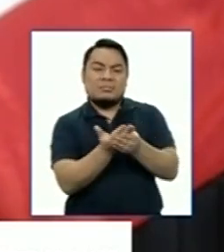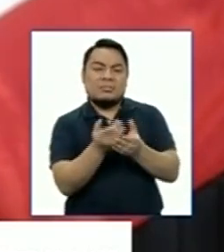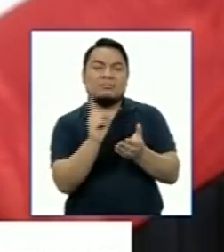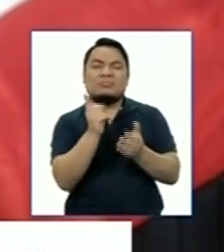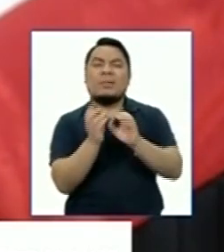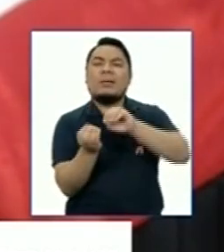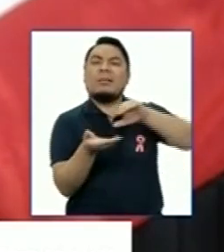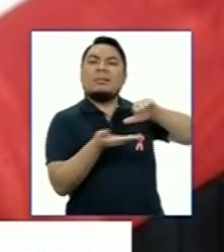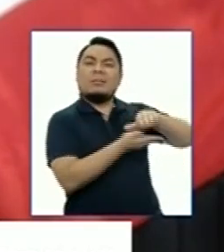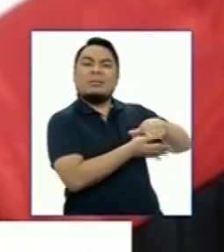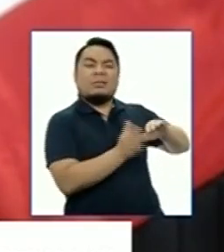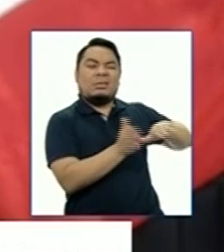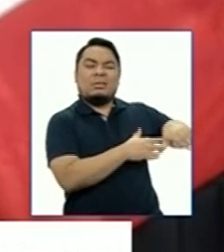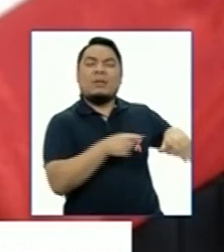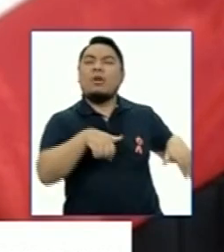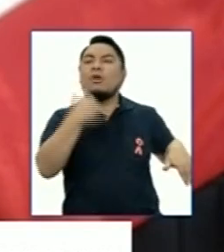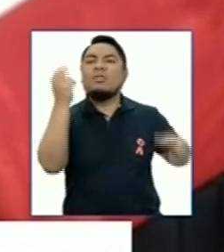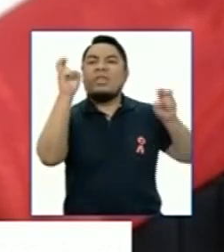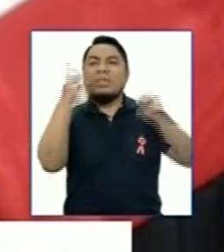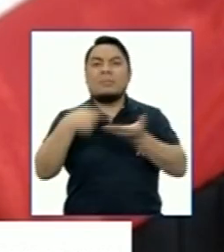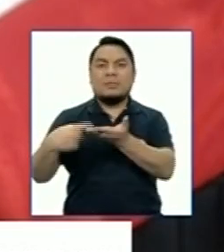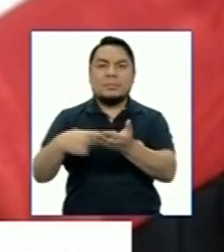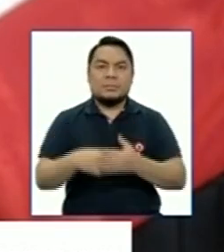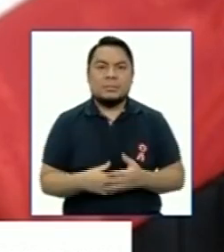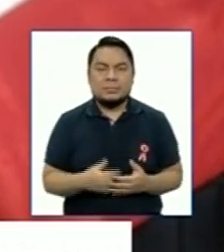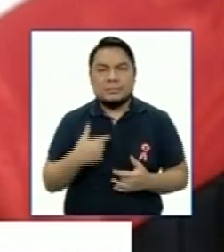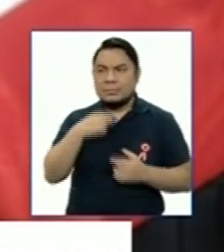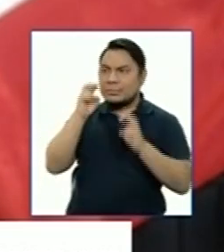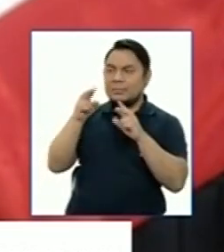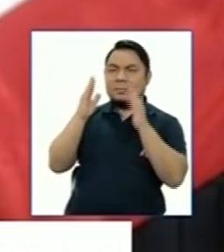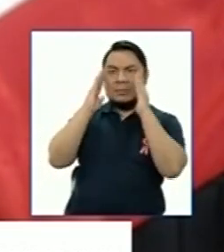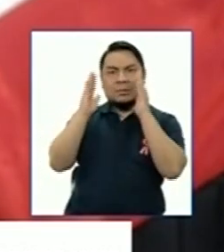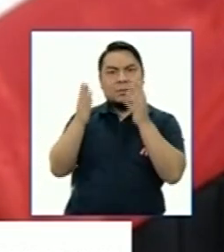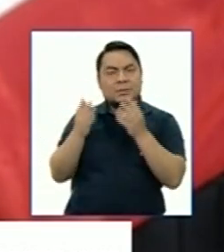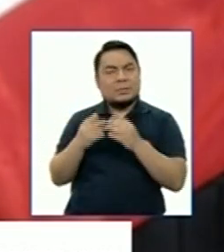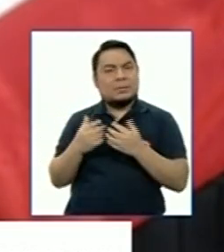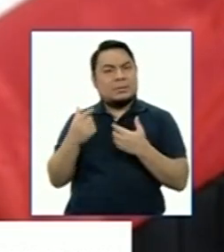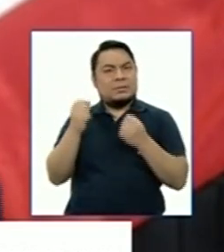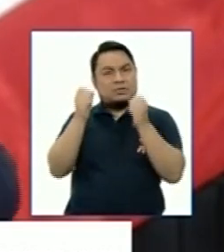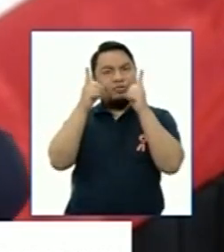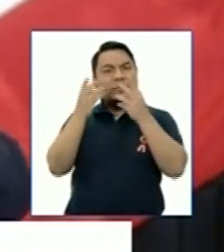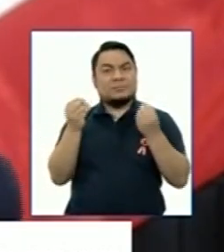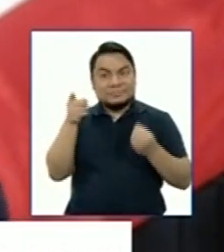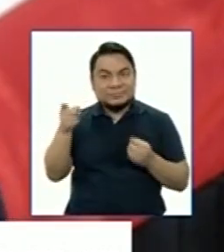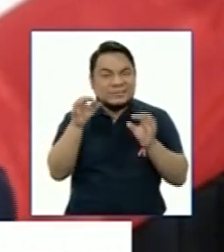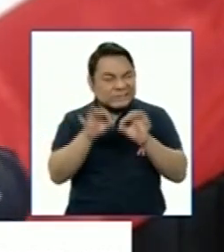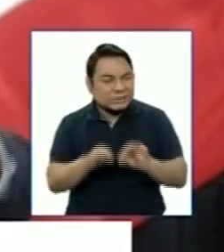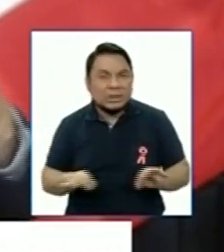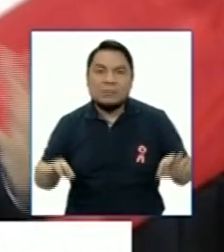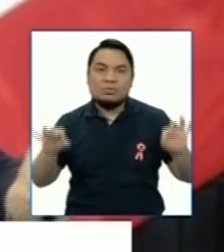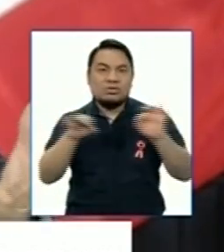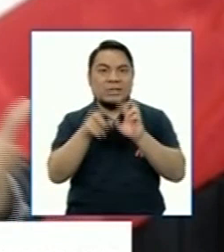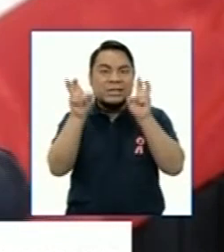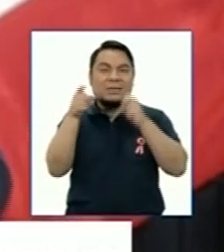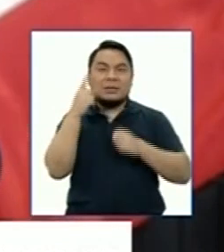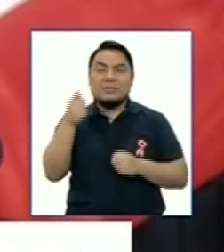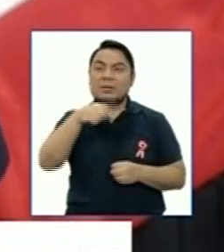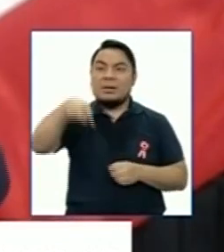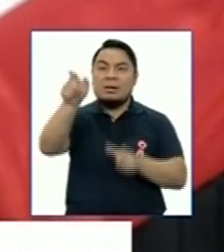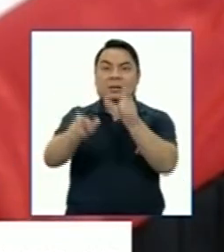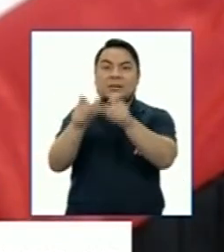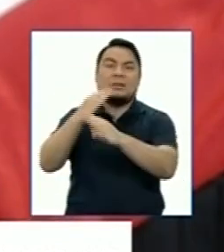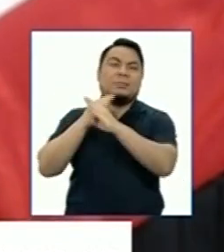reconozcamos que el día domingo las cabezas estaban muy calientes y se tomaron las decisiones de una manera muy